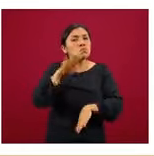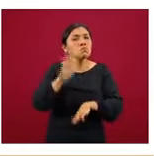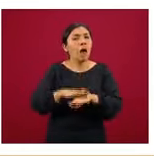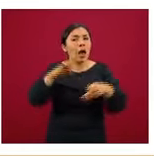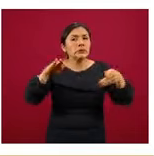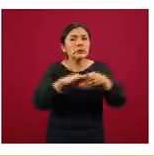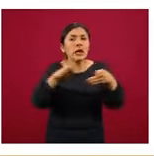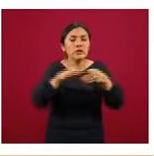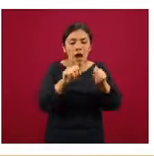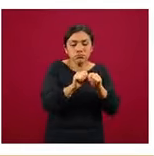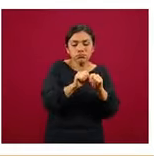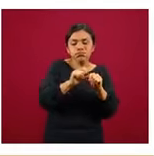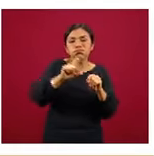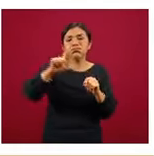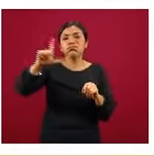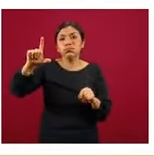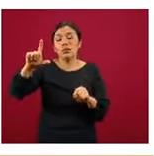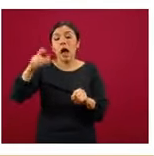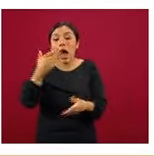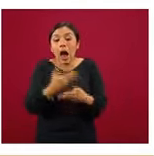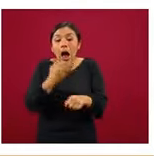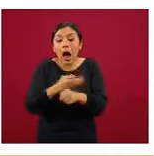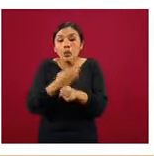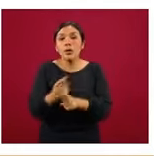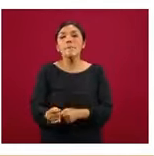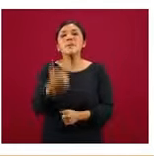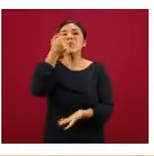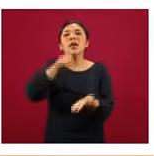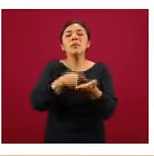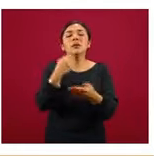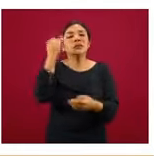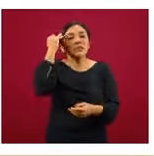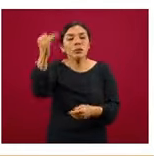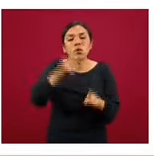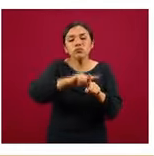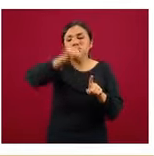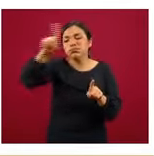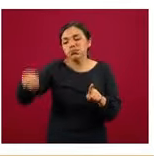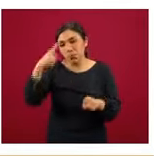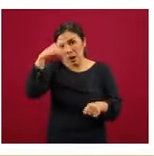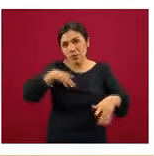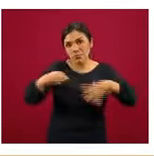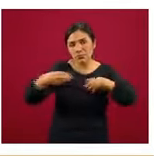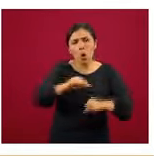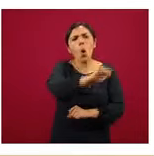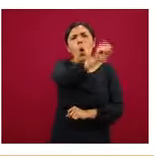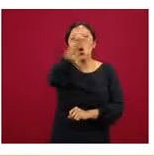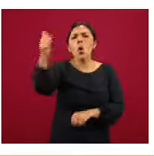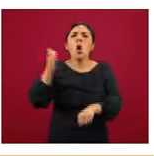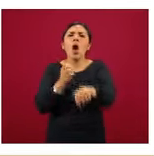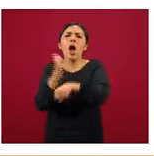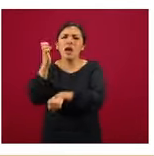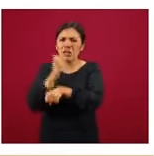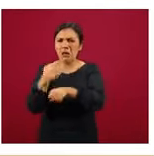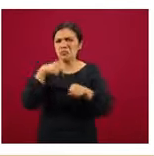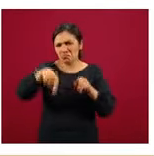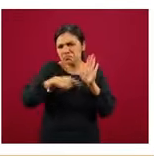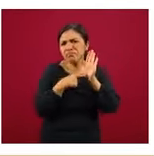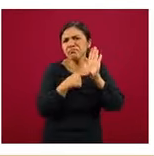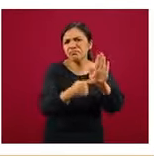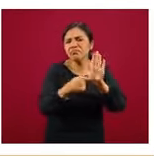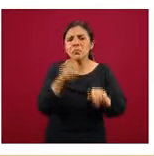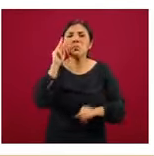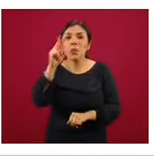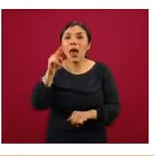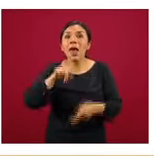manera constante, es su primer momento de transmisión, su primer ciclo. En otras entidades federativas que hemos presentado,